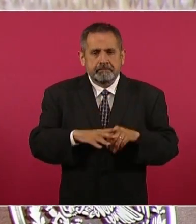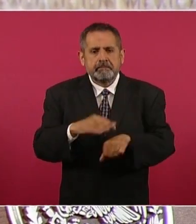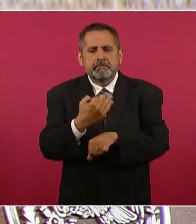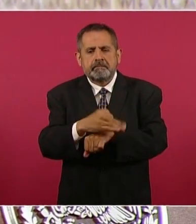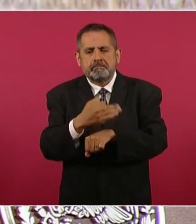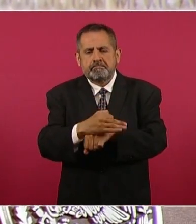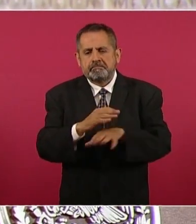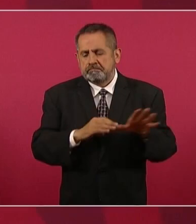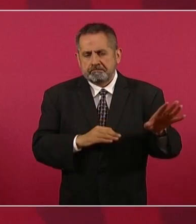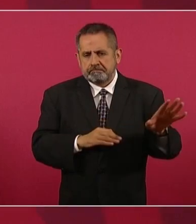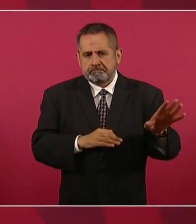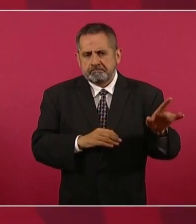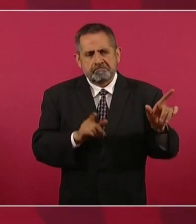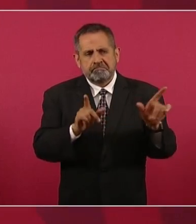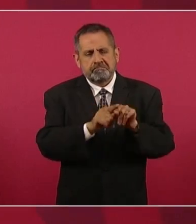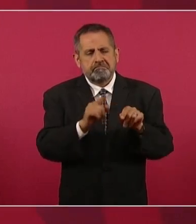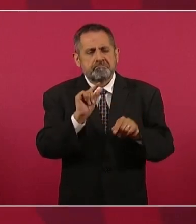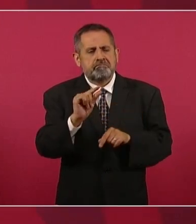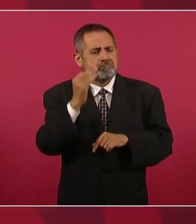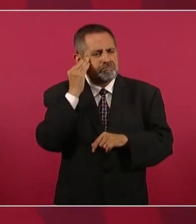temporal, transitoria.